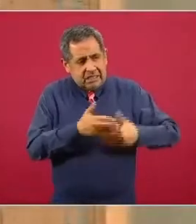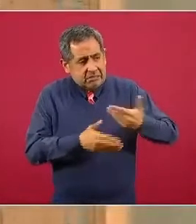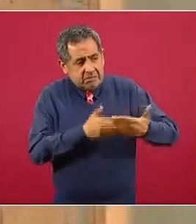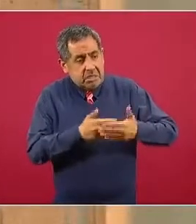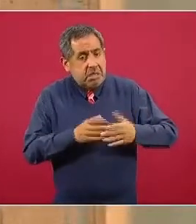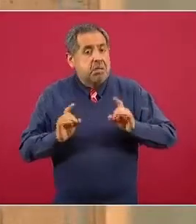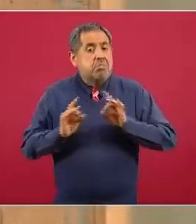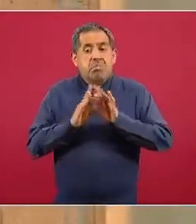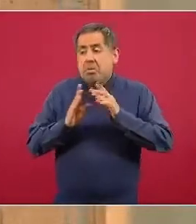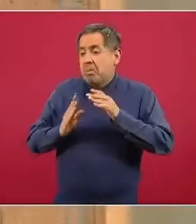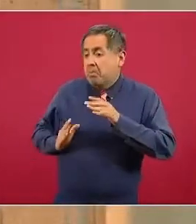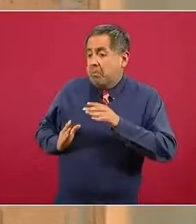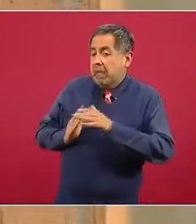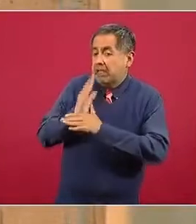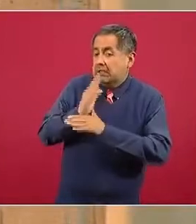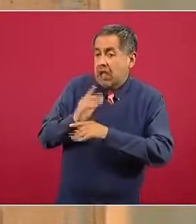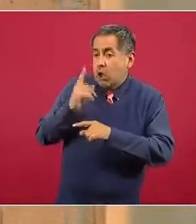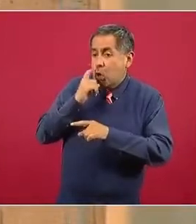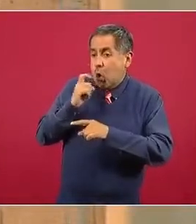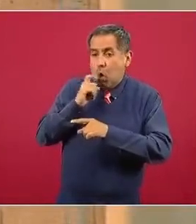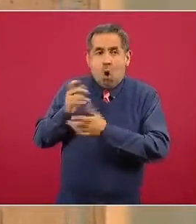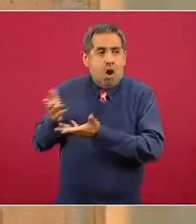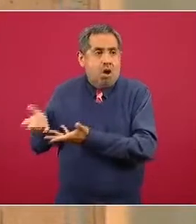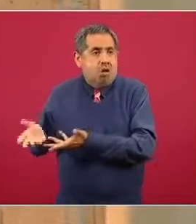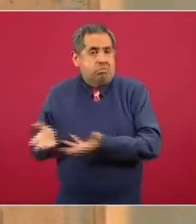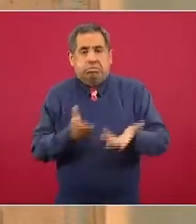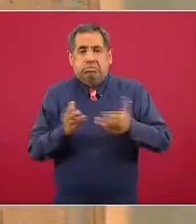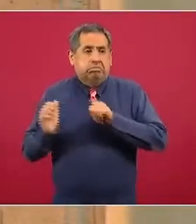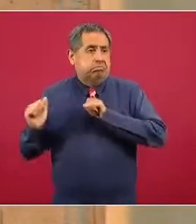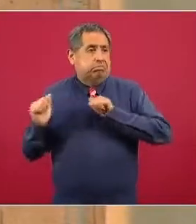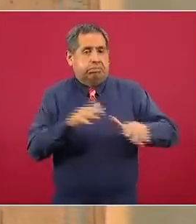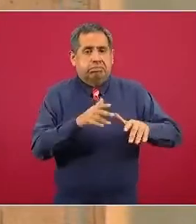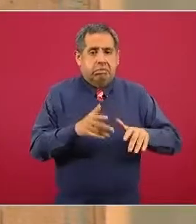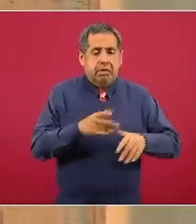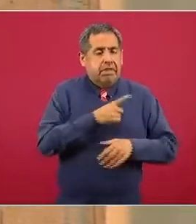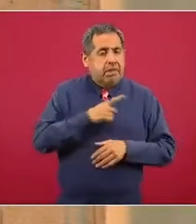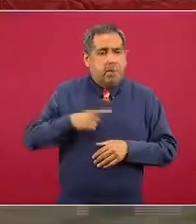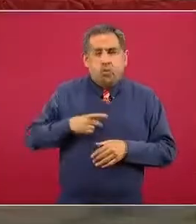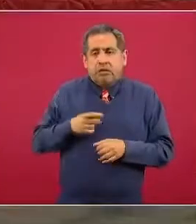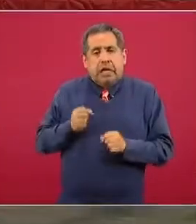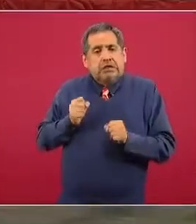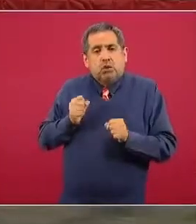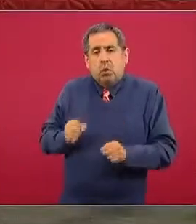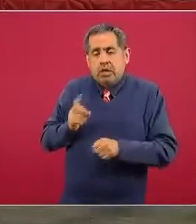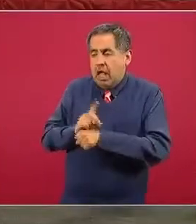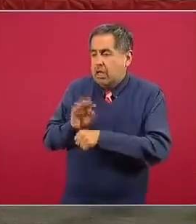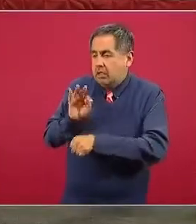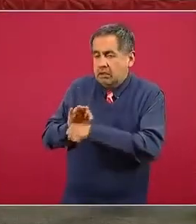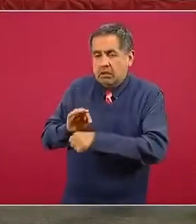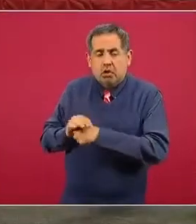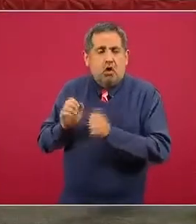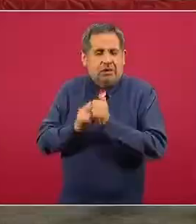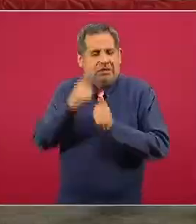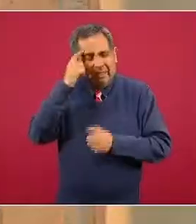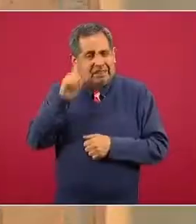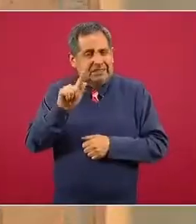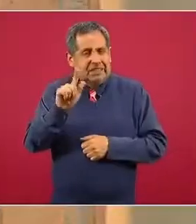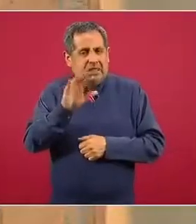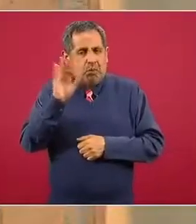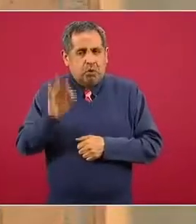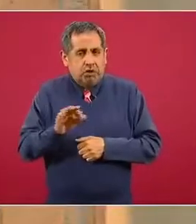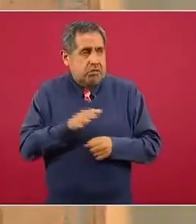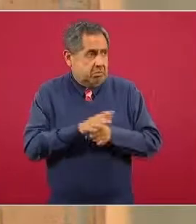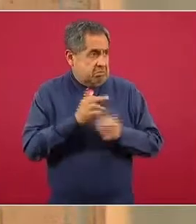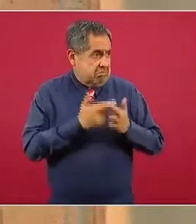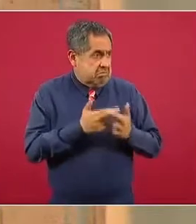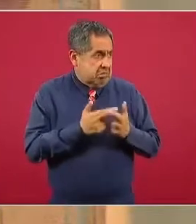en caso la entidad llega al rango rojo, que es, hablábamos de ese nivel de seguridad del 70%, que precisamente